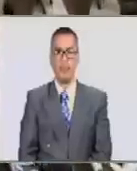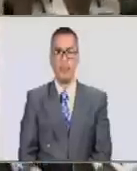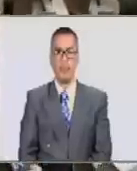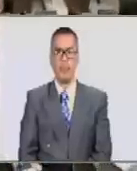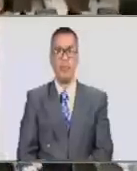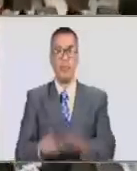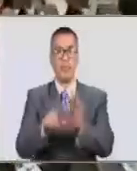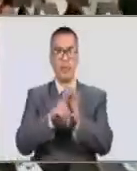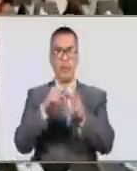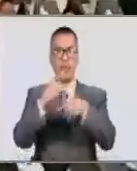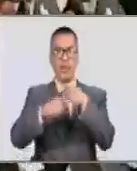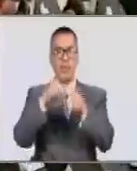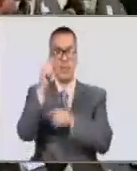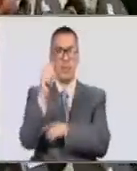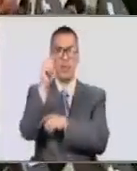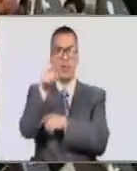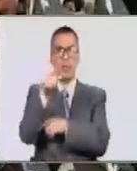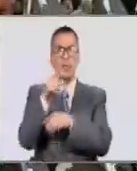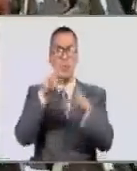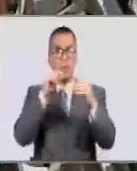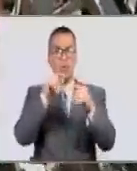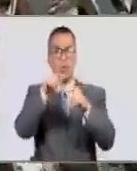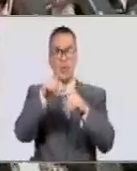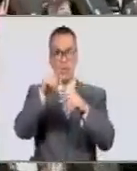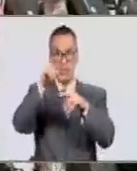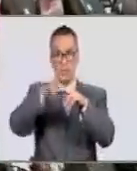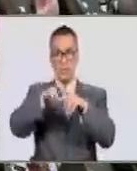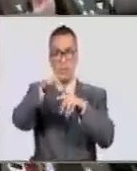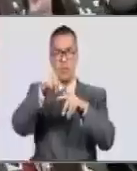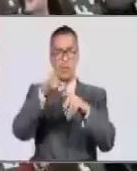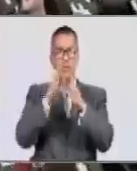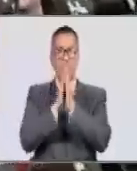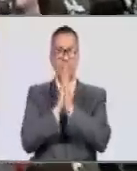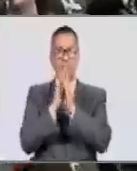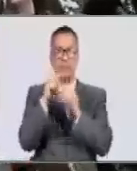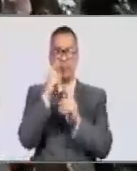No, desde allá, desde su curul, diputado. Hable desde su curul.